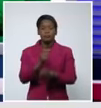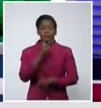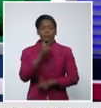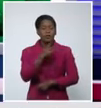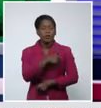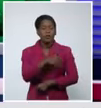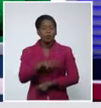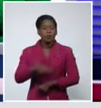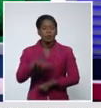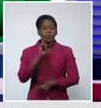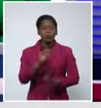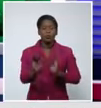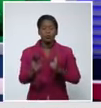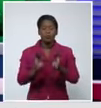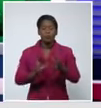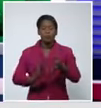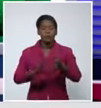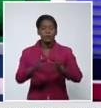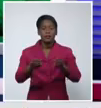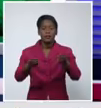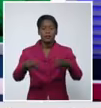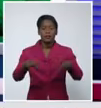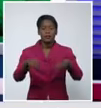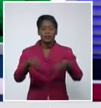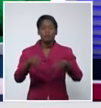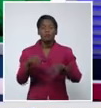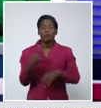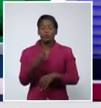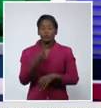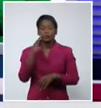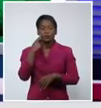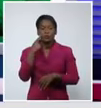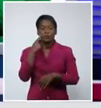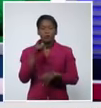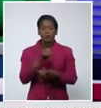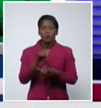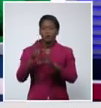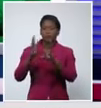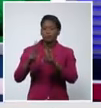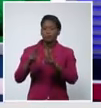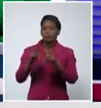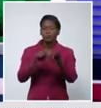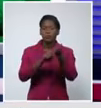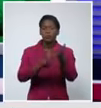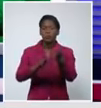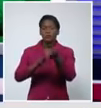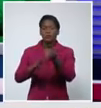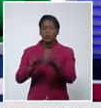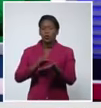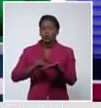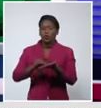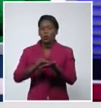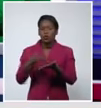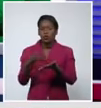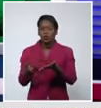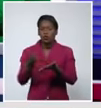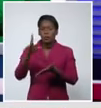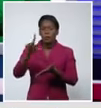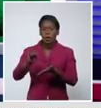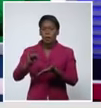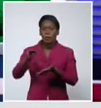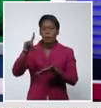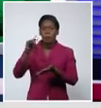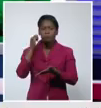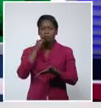Todavía muy compleja la situación. Creo que se pudo caracterizar por provincia, donde más, donde menos, por municipio, donde